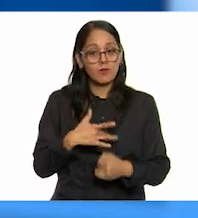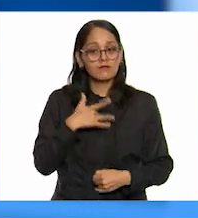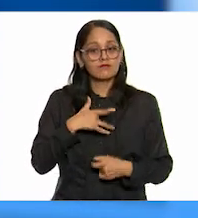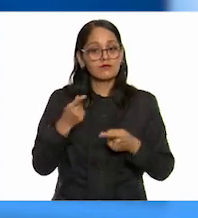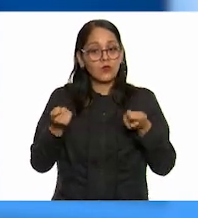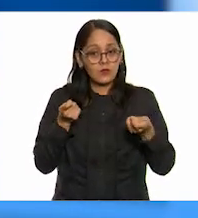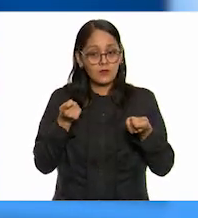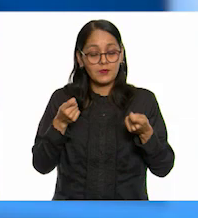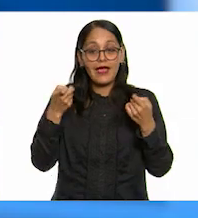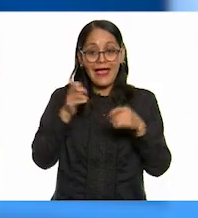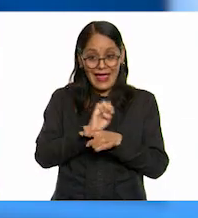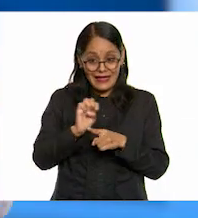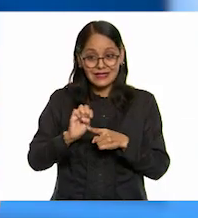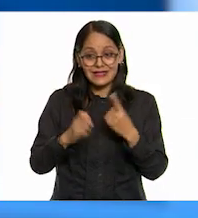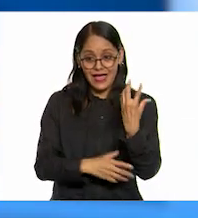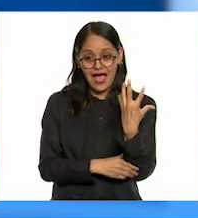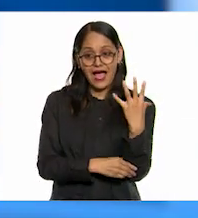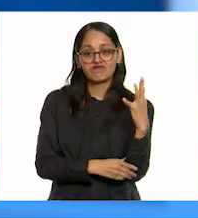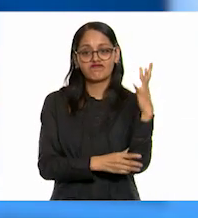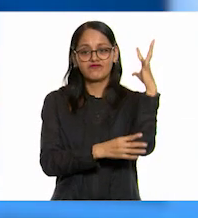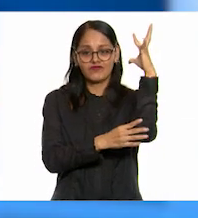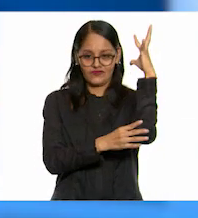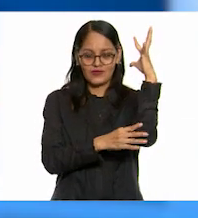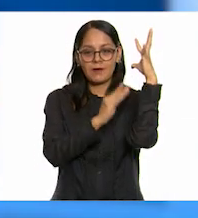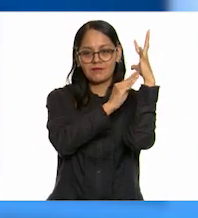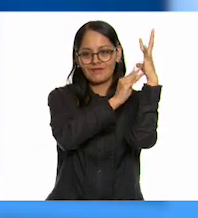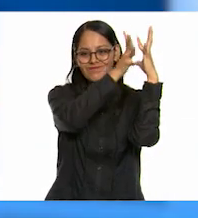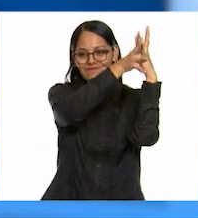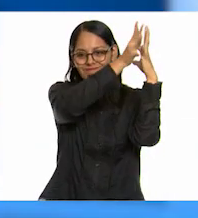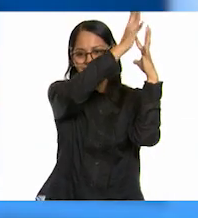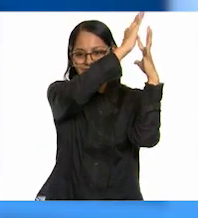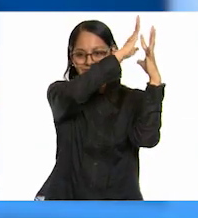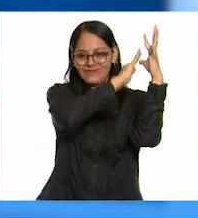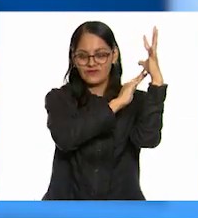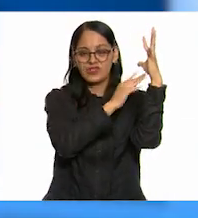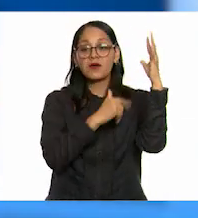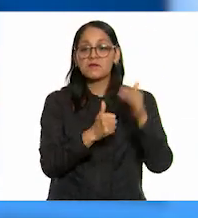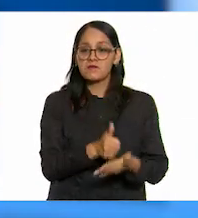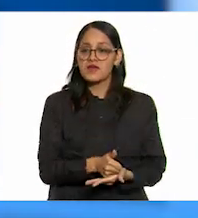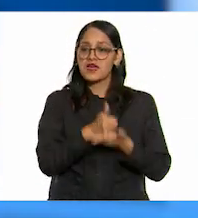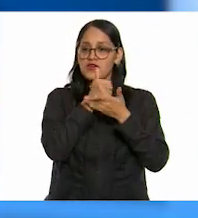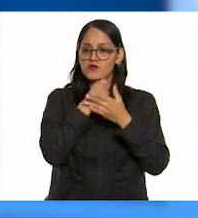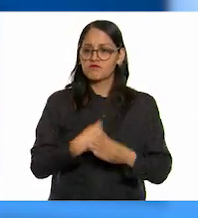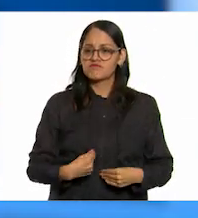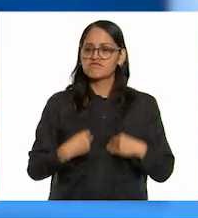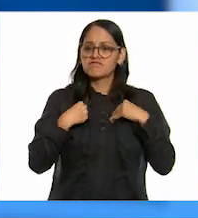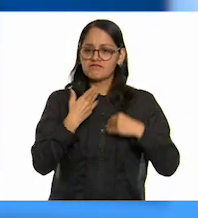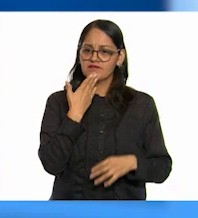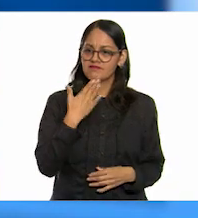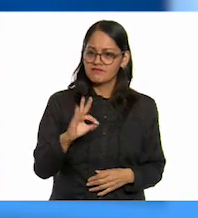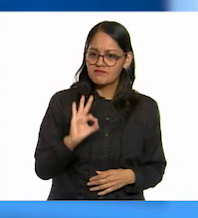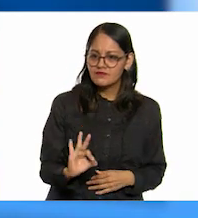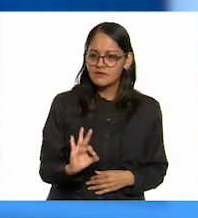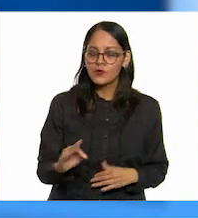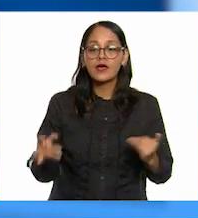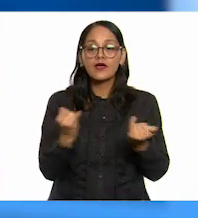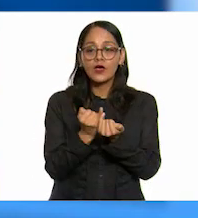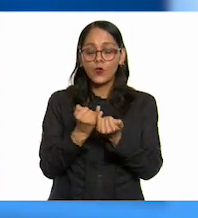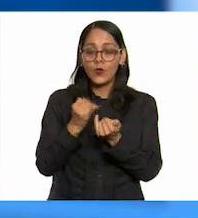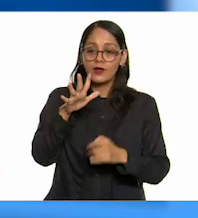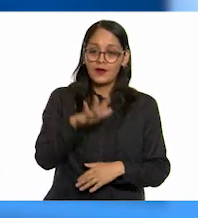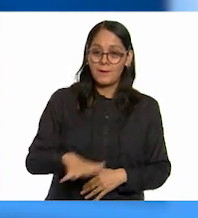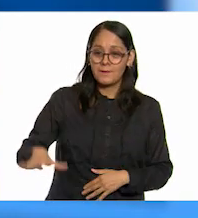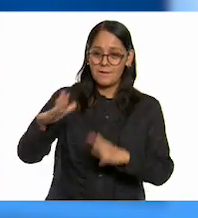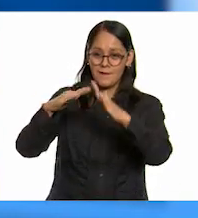ese árbol crecerá grande y frondoso y me ayudará a estar en un estado de bienestar. Y como en el caso de la basura en la